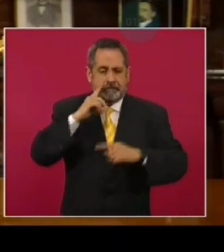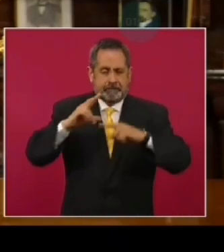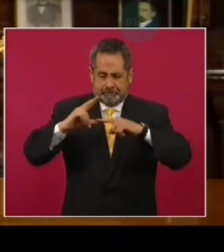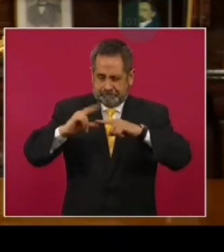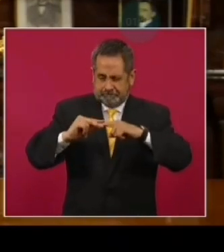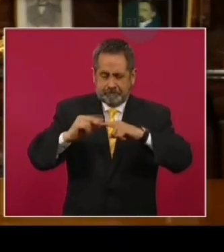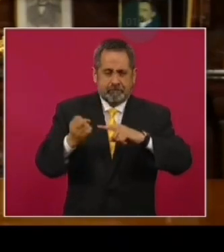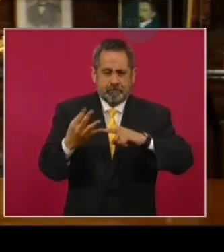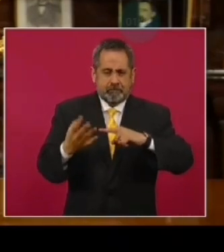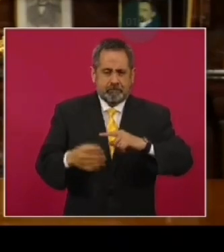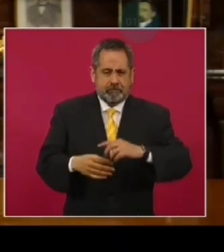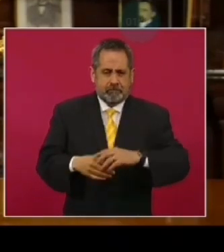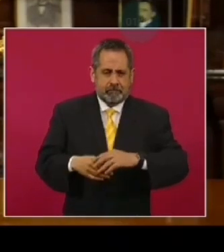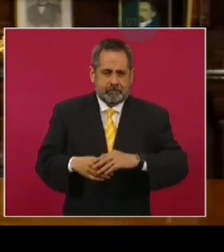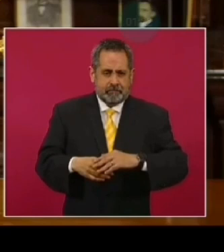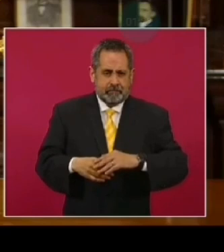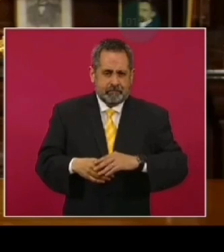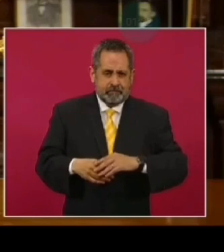Oxigenación,